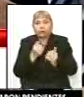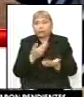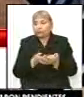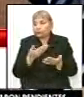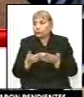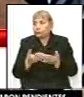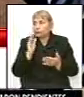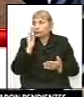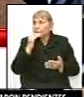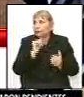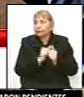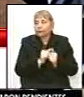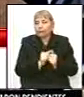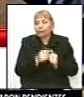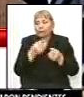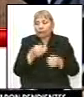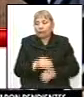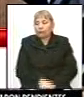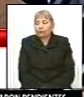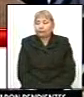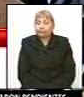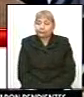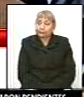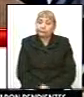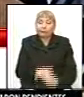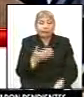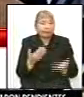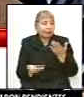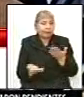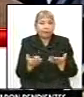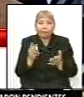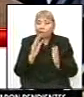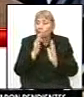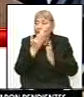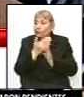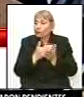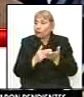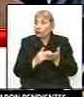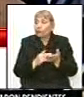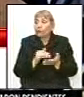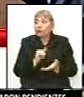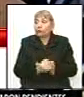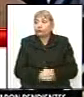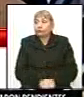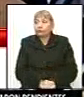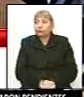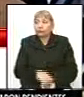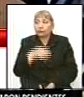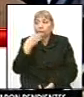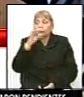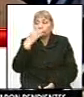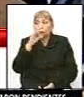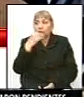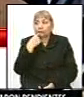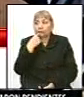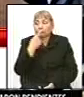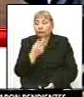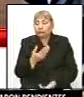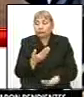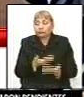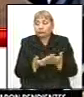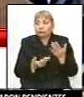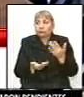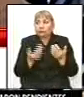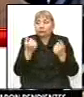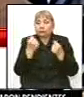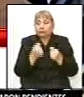a mí me parece fundamental, algo que el Ejecutivo en parte ha ido avanzando, pero no siempre es claro tampoco en la